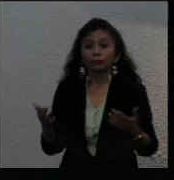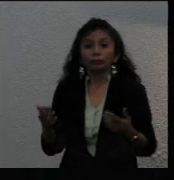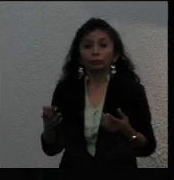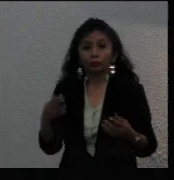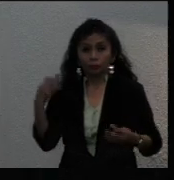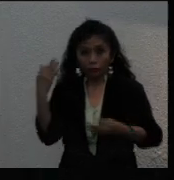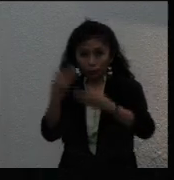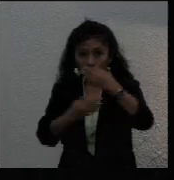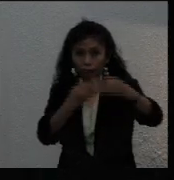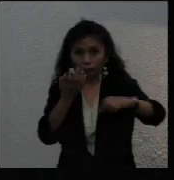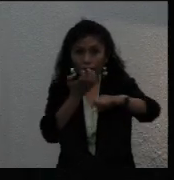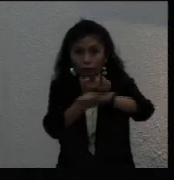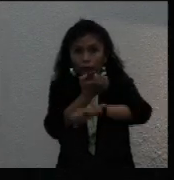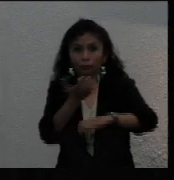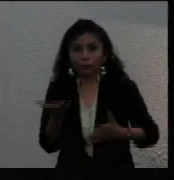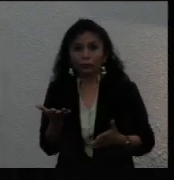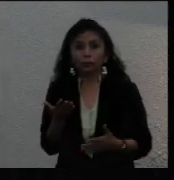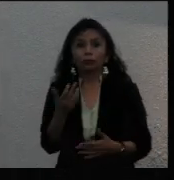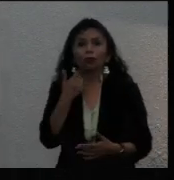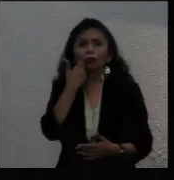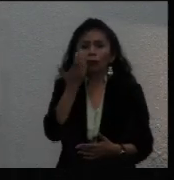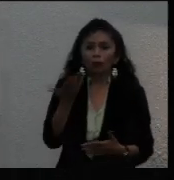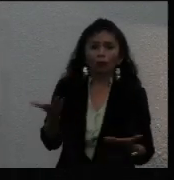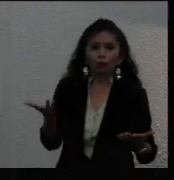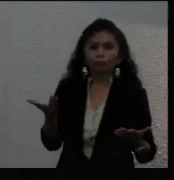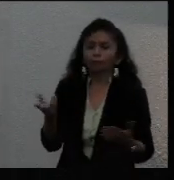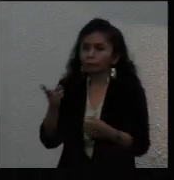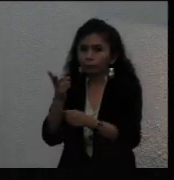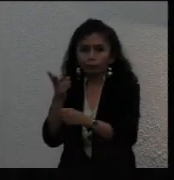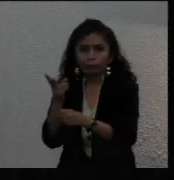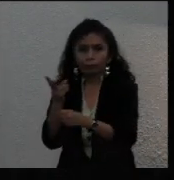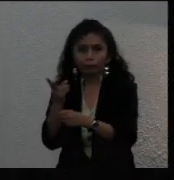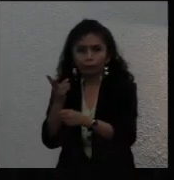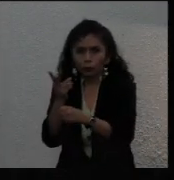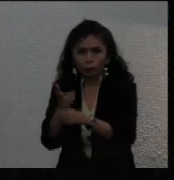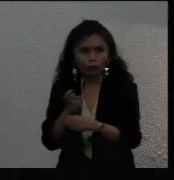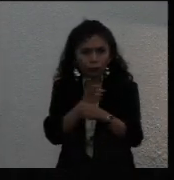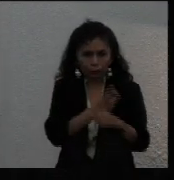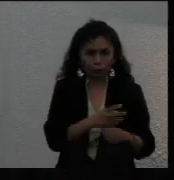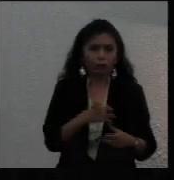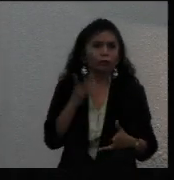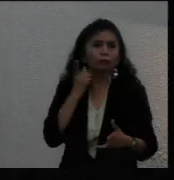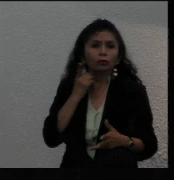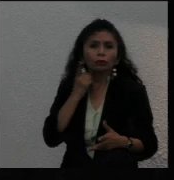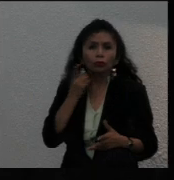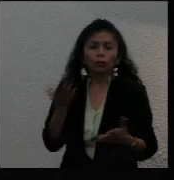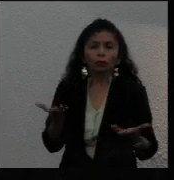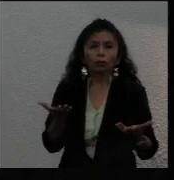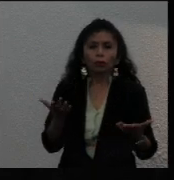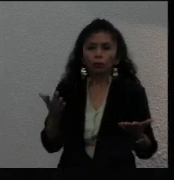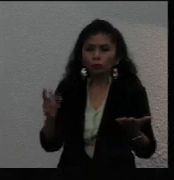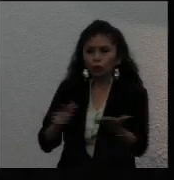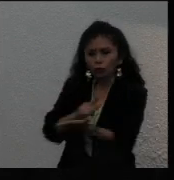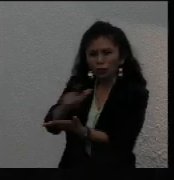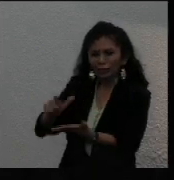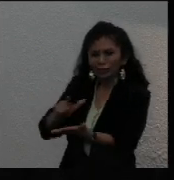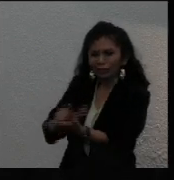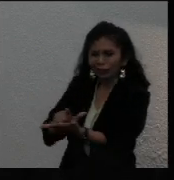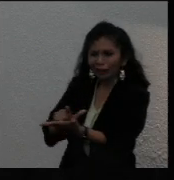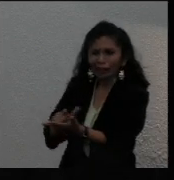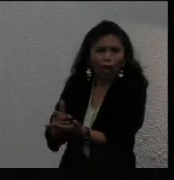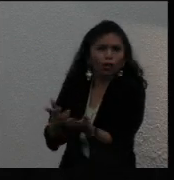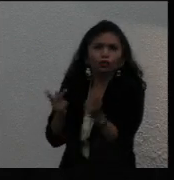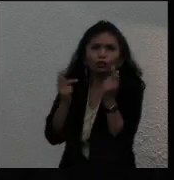judicial. Quiero invitar a mis compañeros de diputados a legislar sin banderas